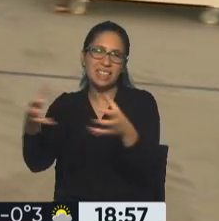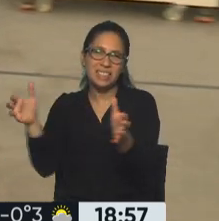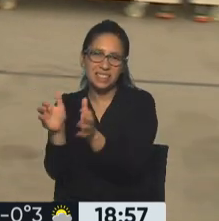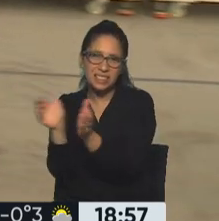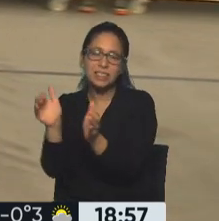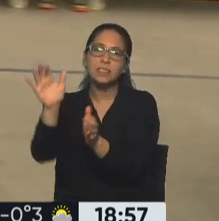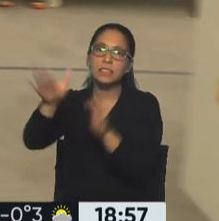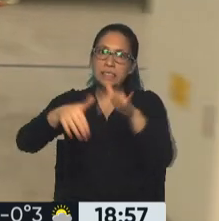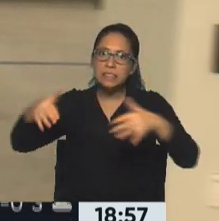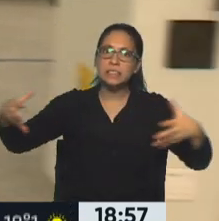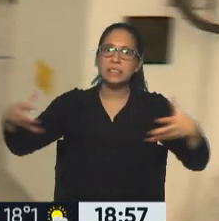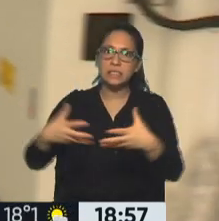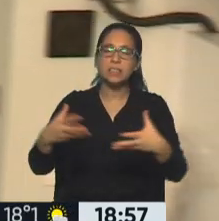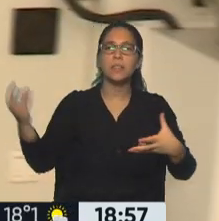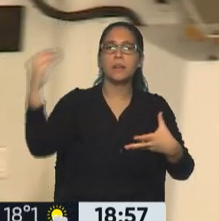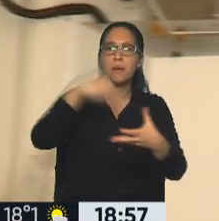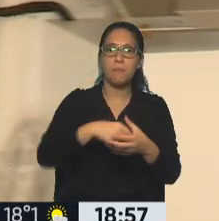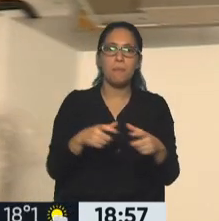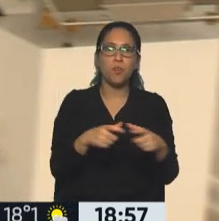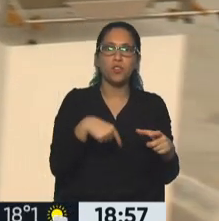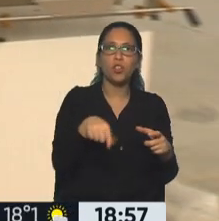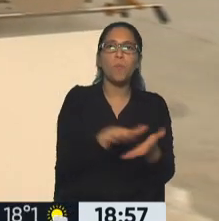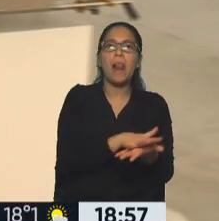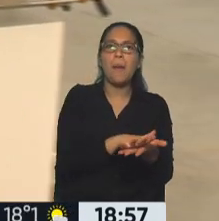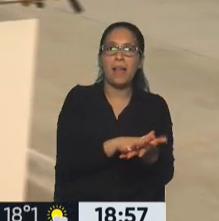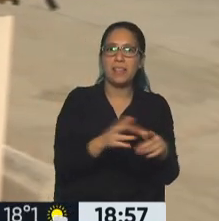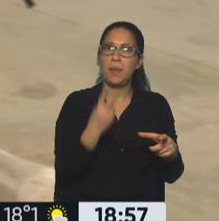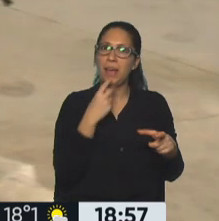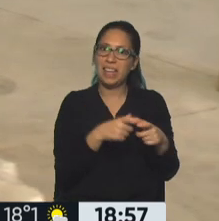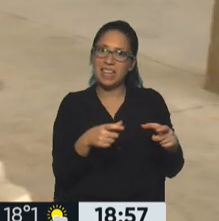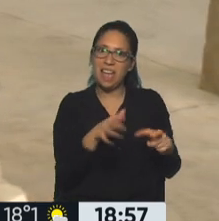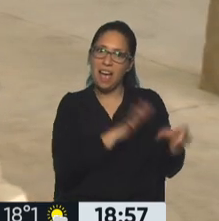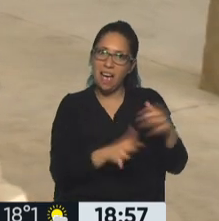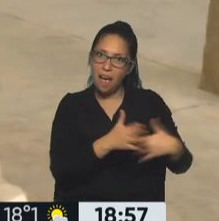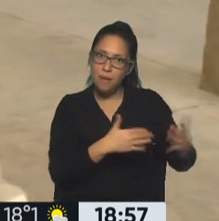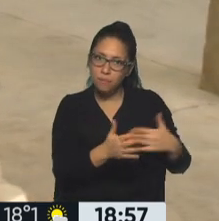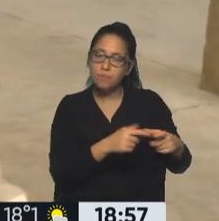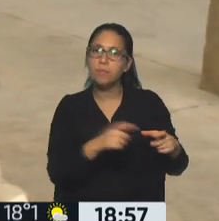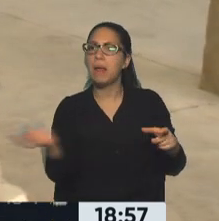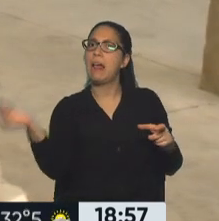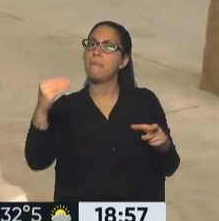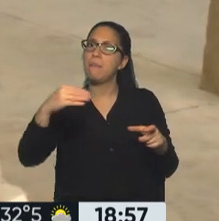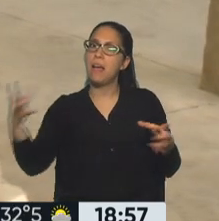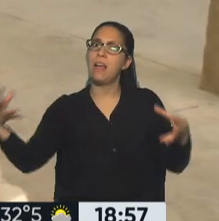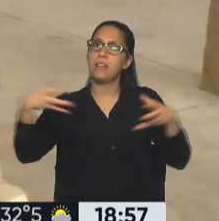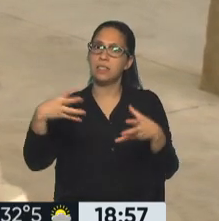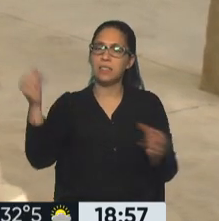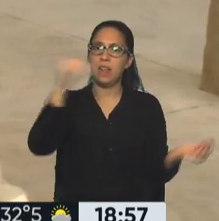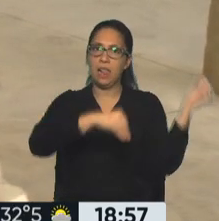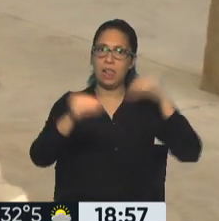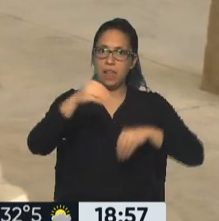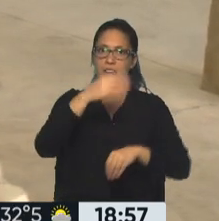hacer las celdas es el corazón de la batería. La idea es producir baterías para